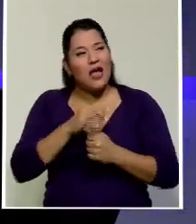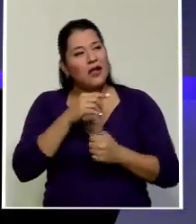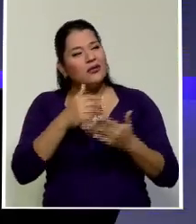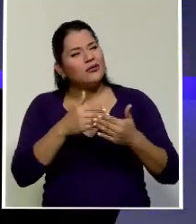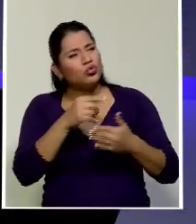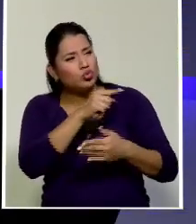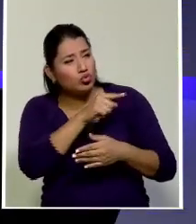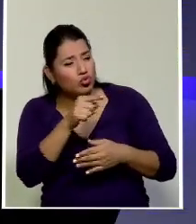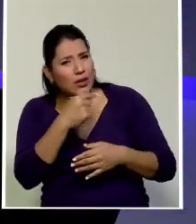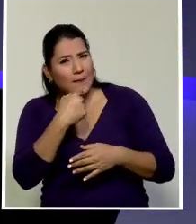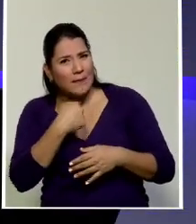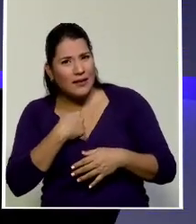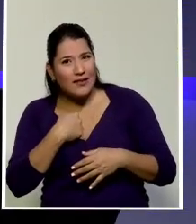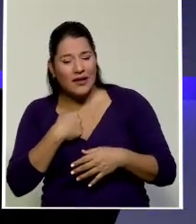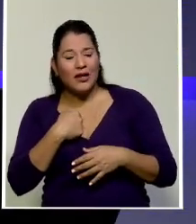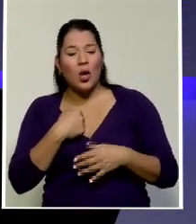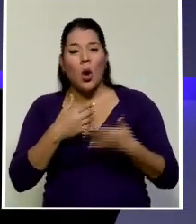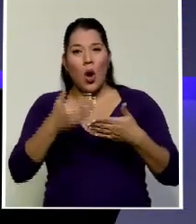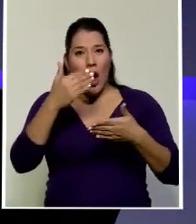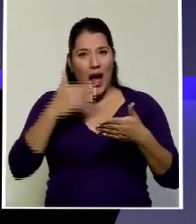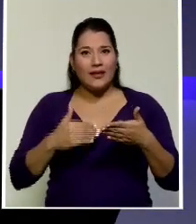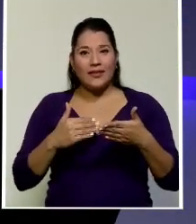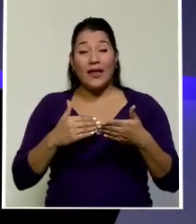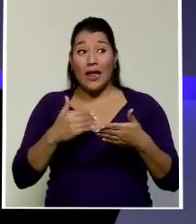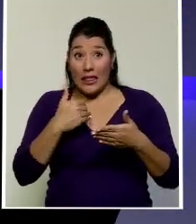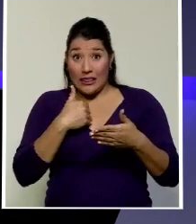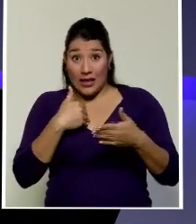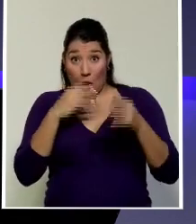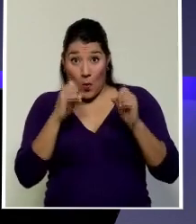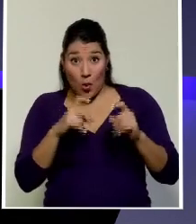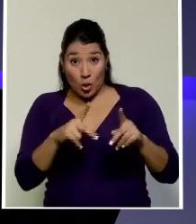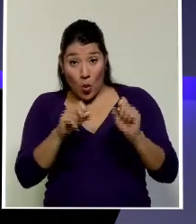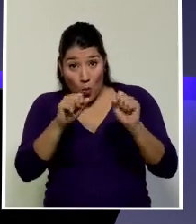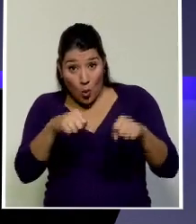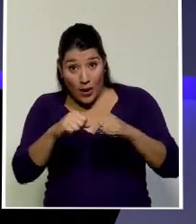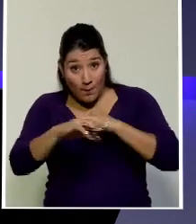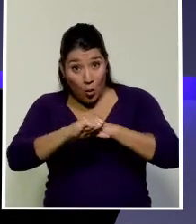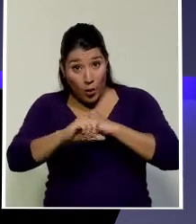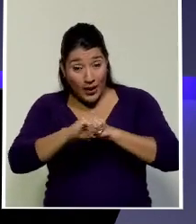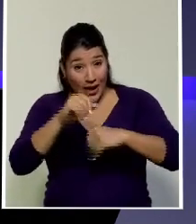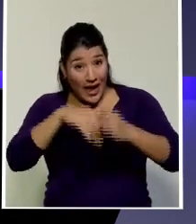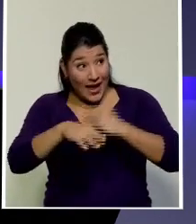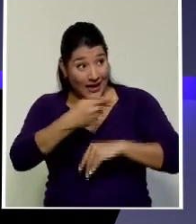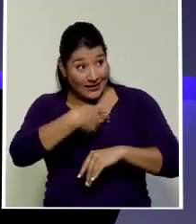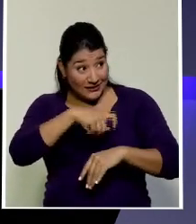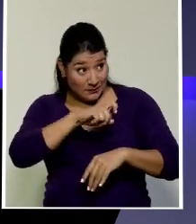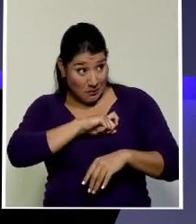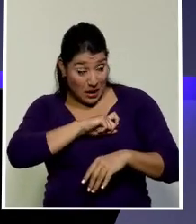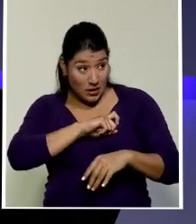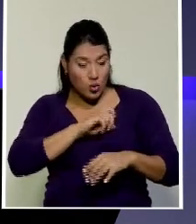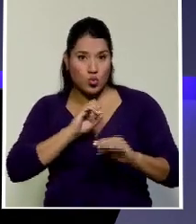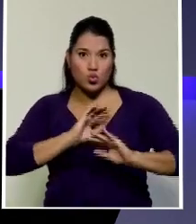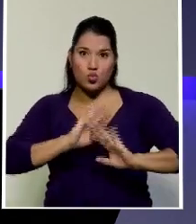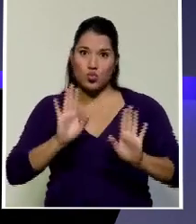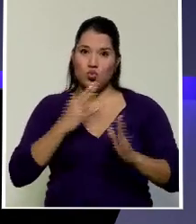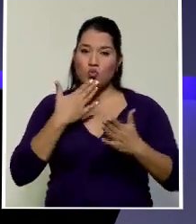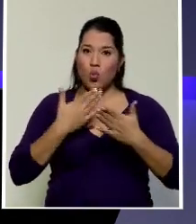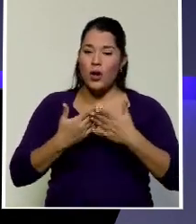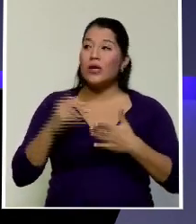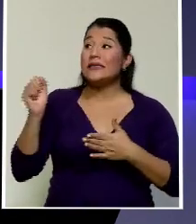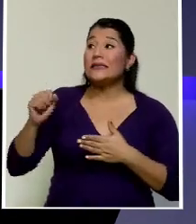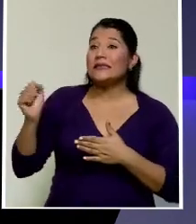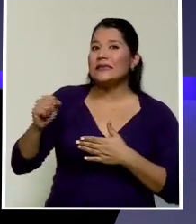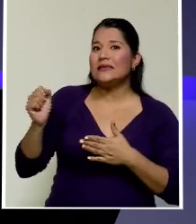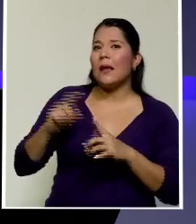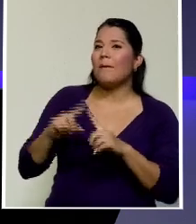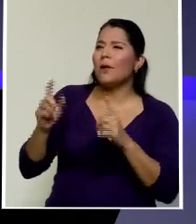soplaste fuera del micrófono que hay alguna posibilidad de publicarla en España, lo cual sería buenísimo. Sí, pero